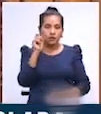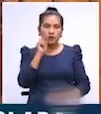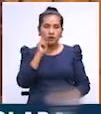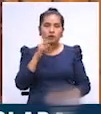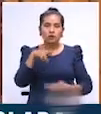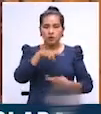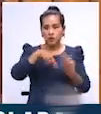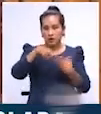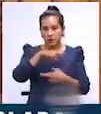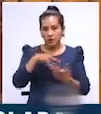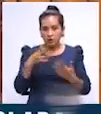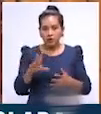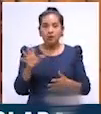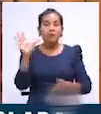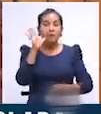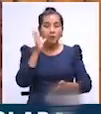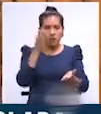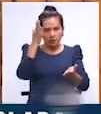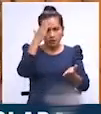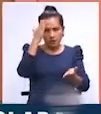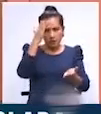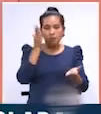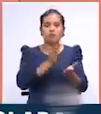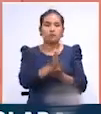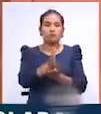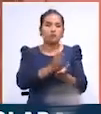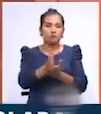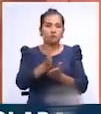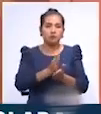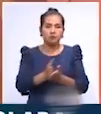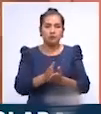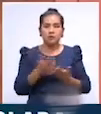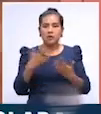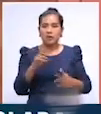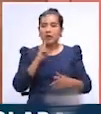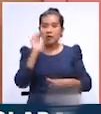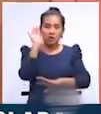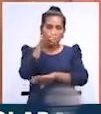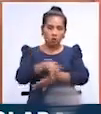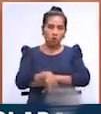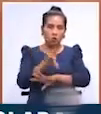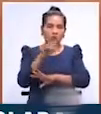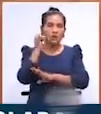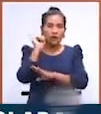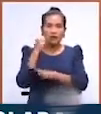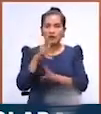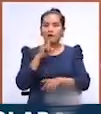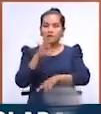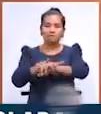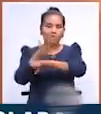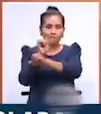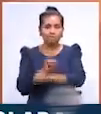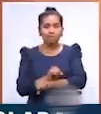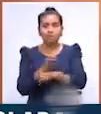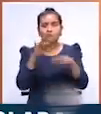madre. También ayer a las 7 de la noche fue arrestada y ahora se encuentra en calidad de